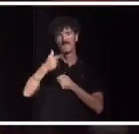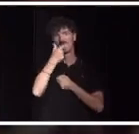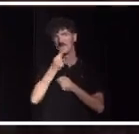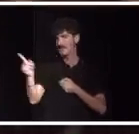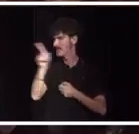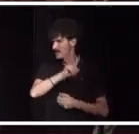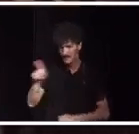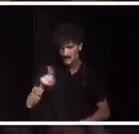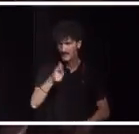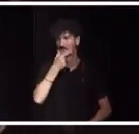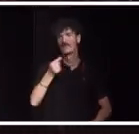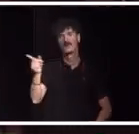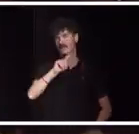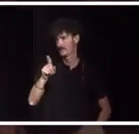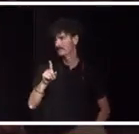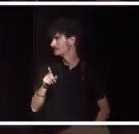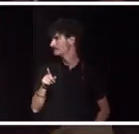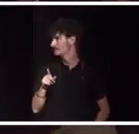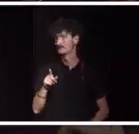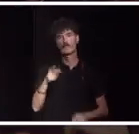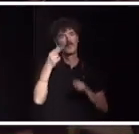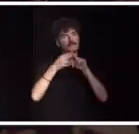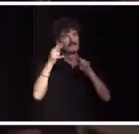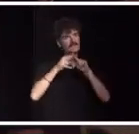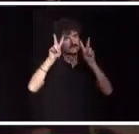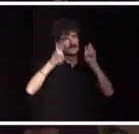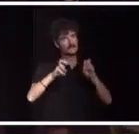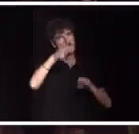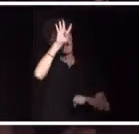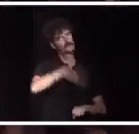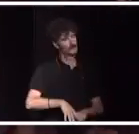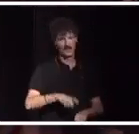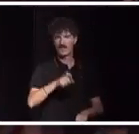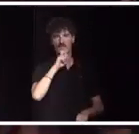fácil hacer política en Cataluña.